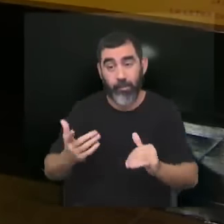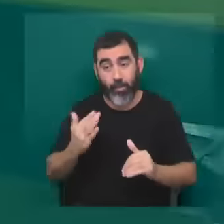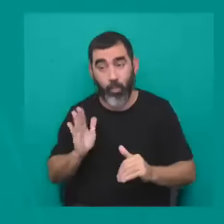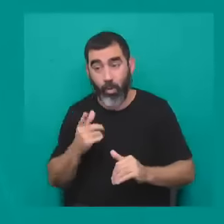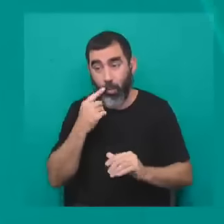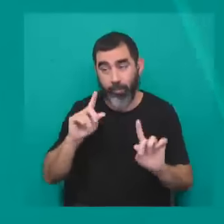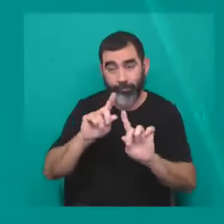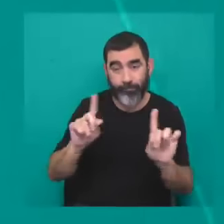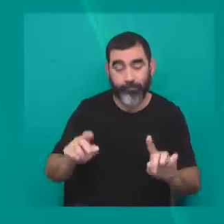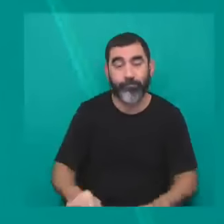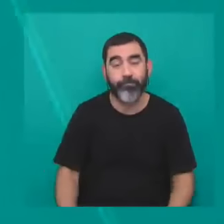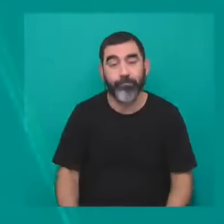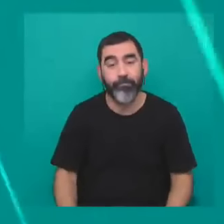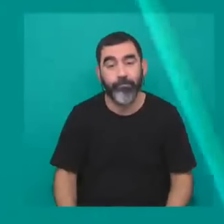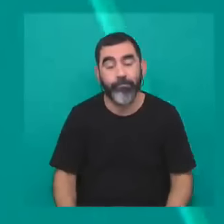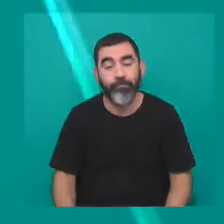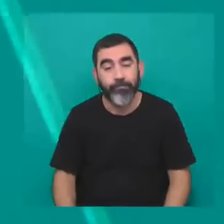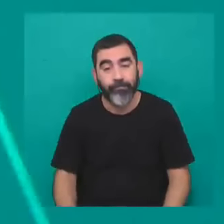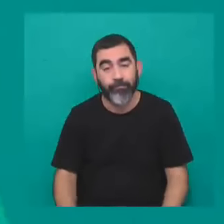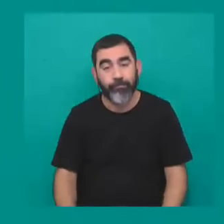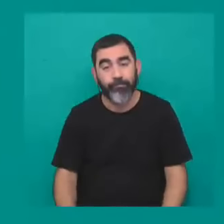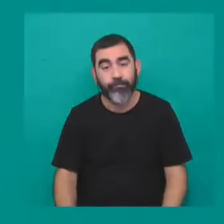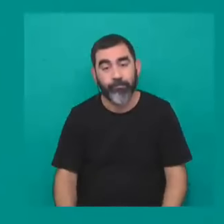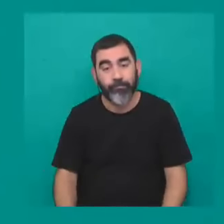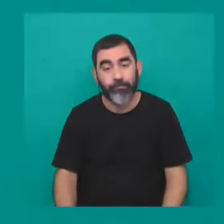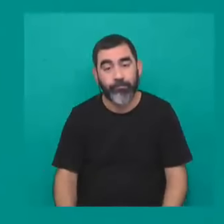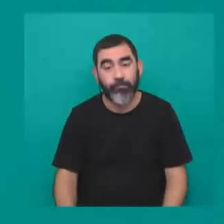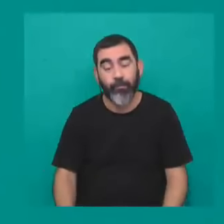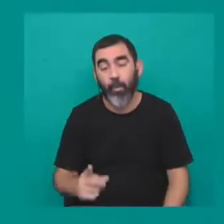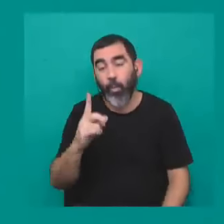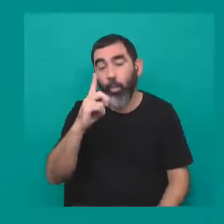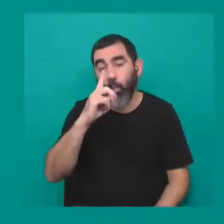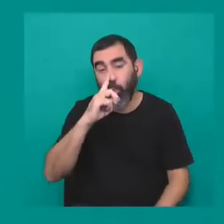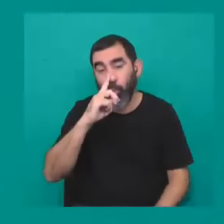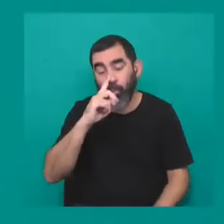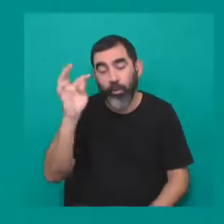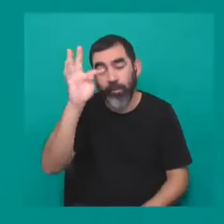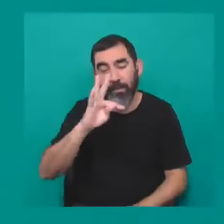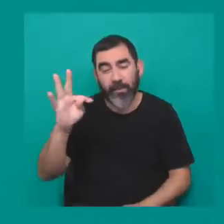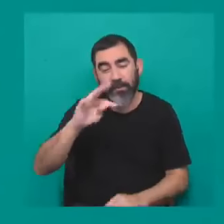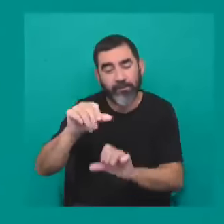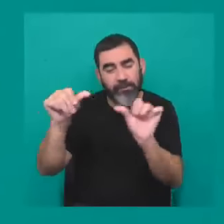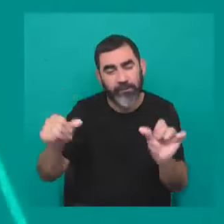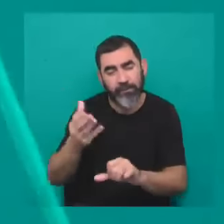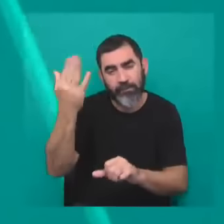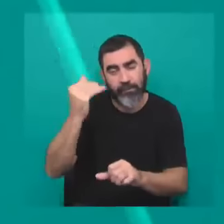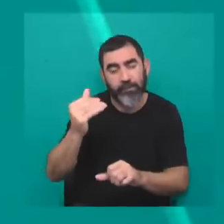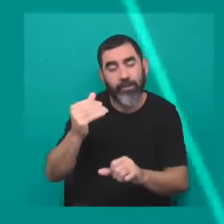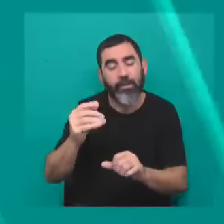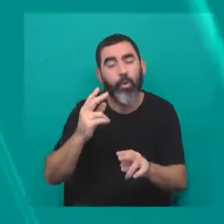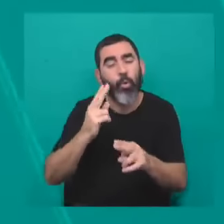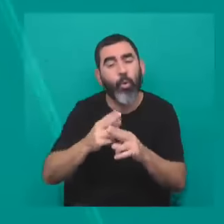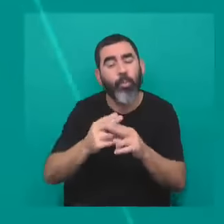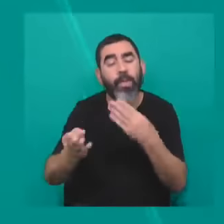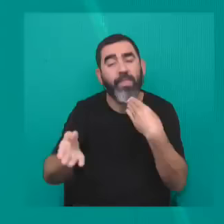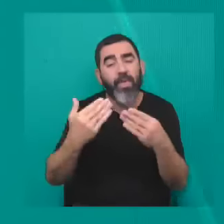parit vamos ahora a cambiar de tema ustedes saben que principios de junio se desarrolló un taller eh que se llamaba diálogo con los